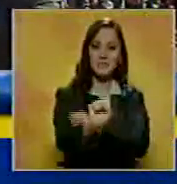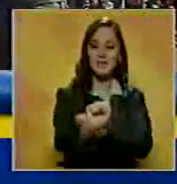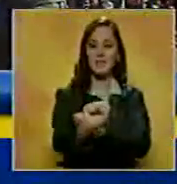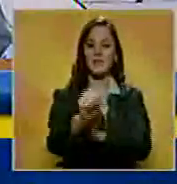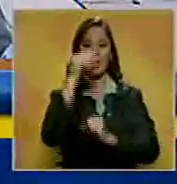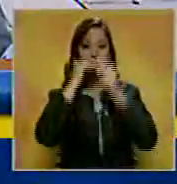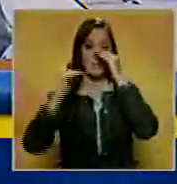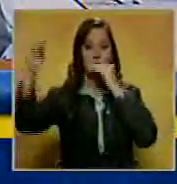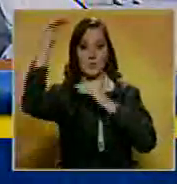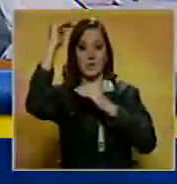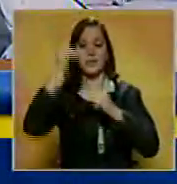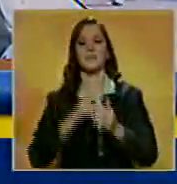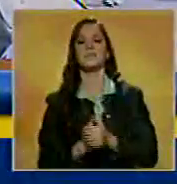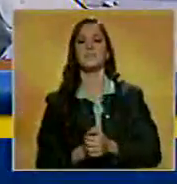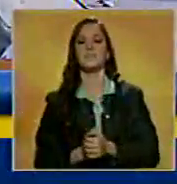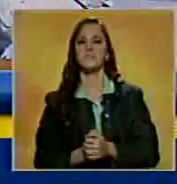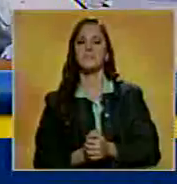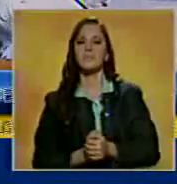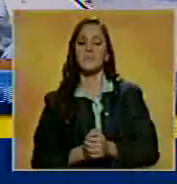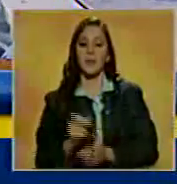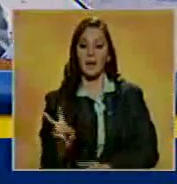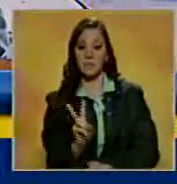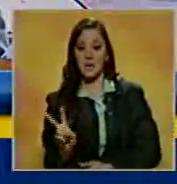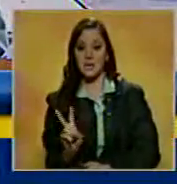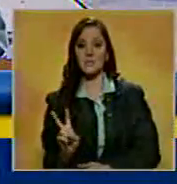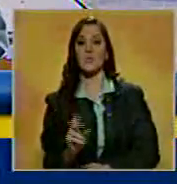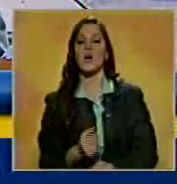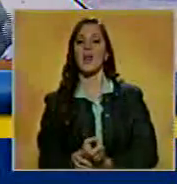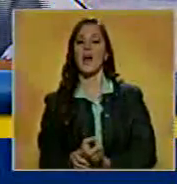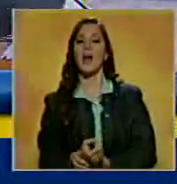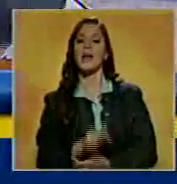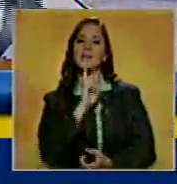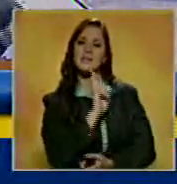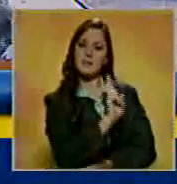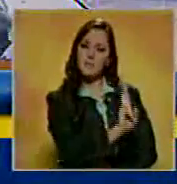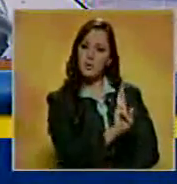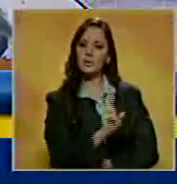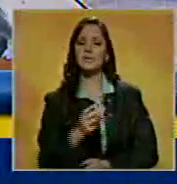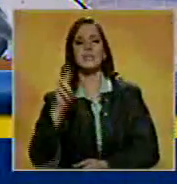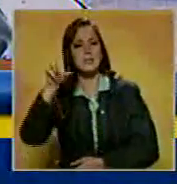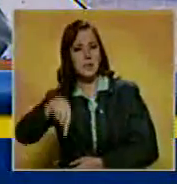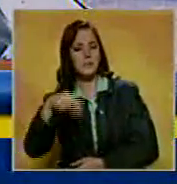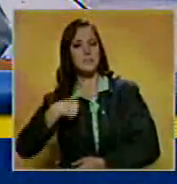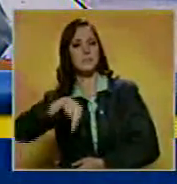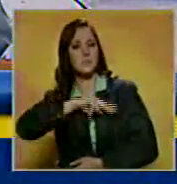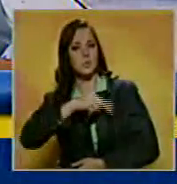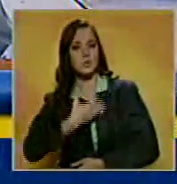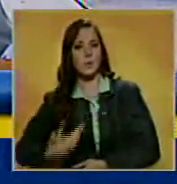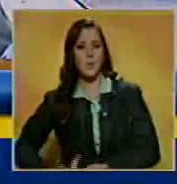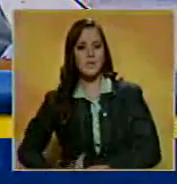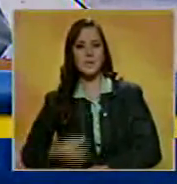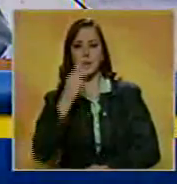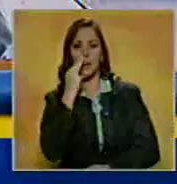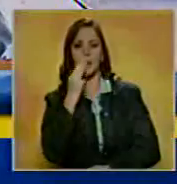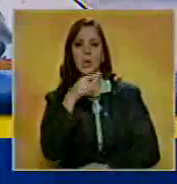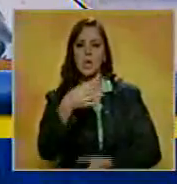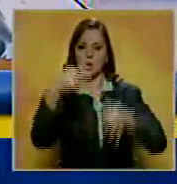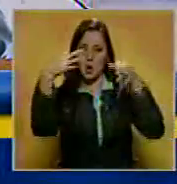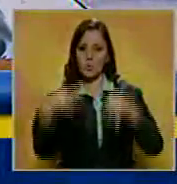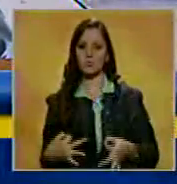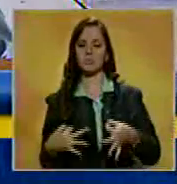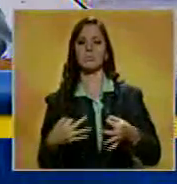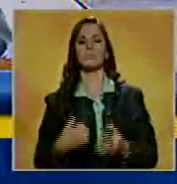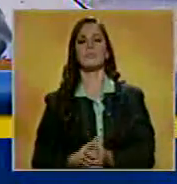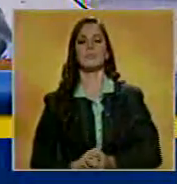Esequibo. La respuesta de Venezuela y de nuestro presidente ha sido política de altura, ha sido diplomacia.